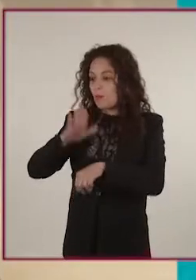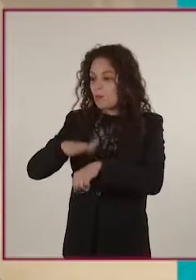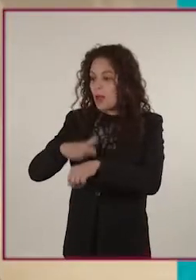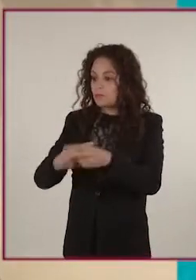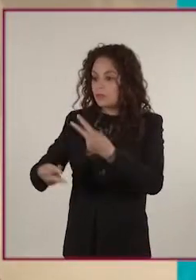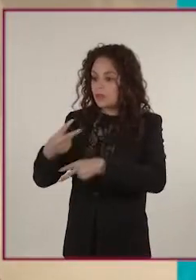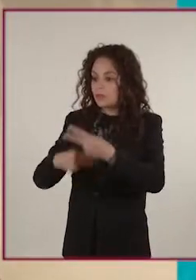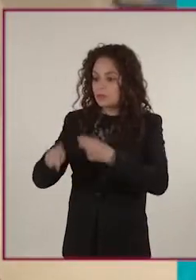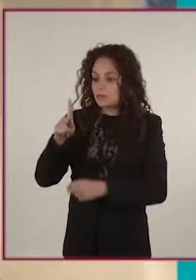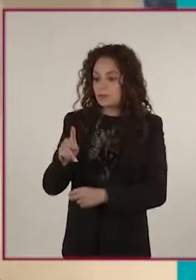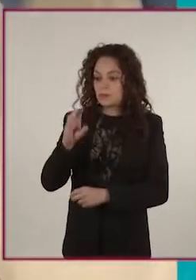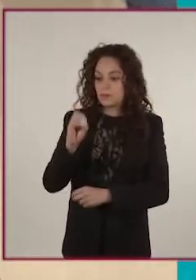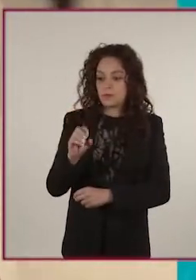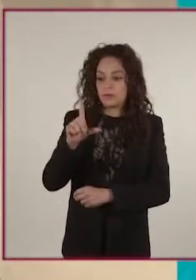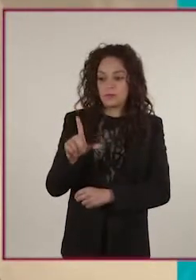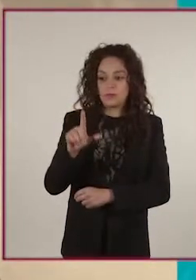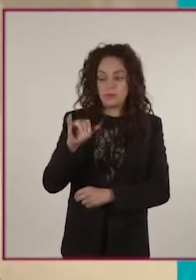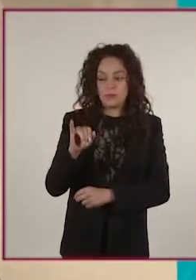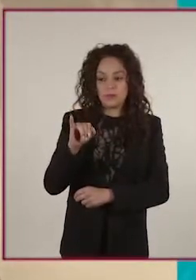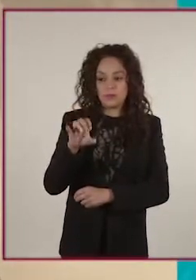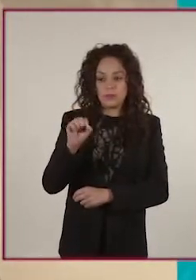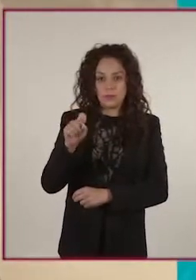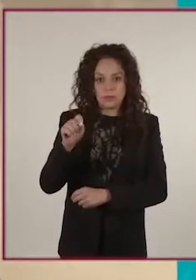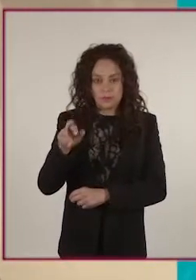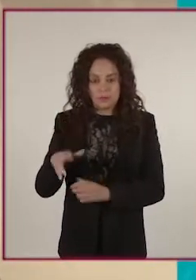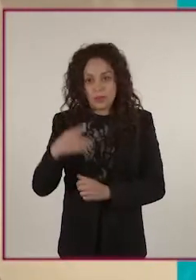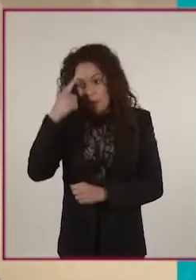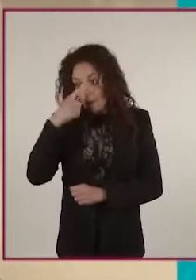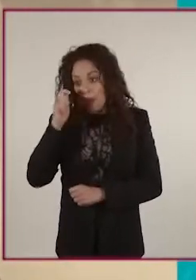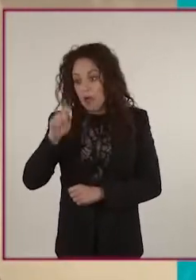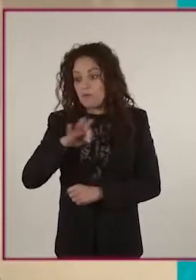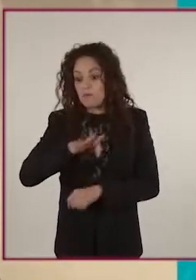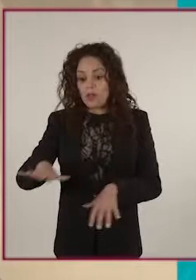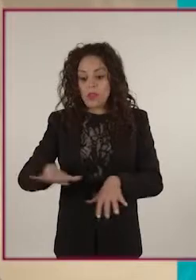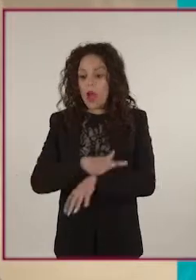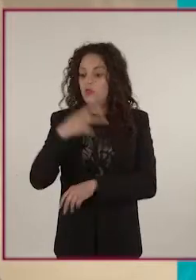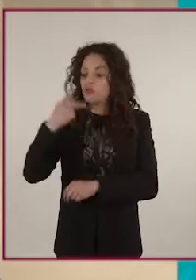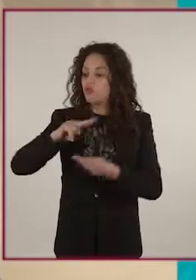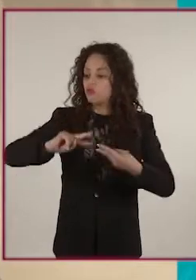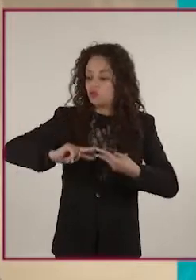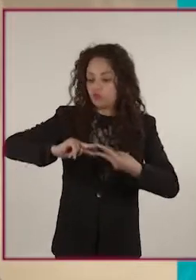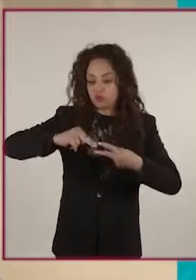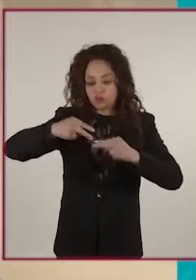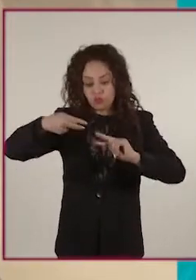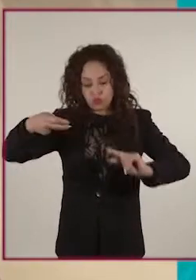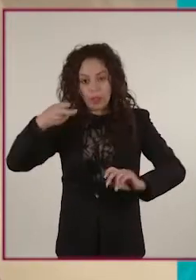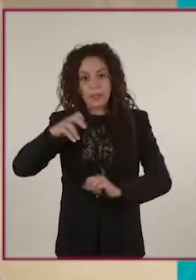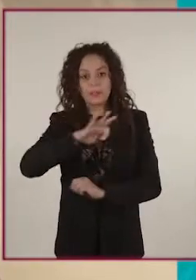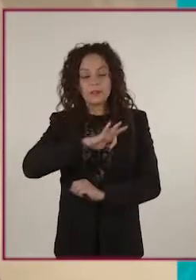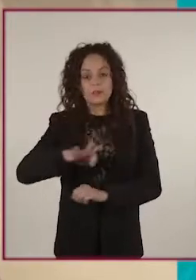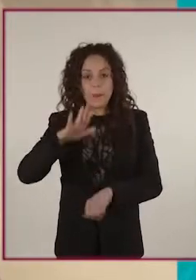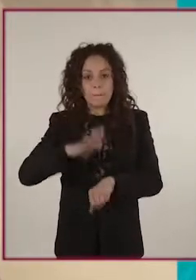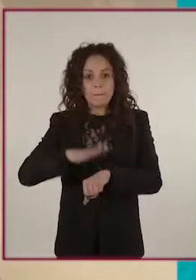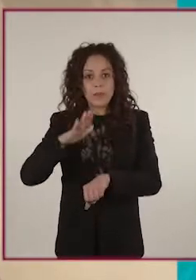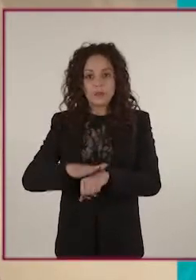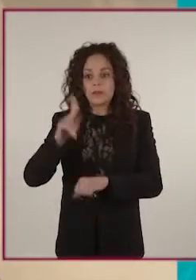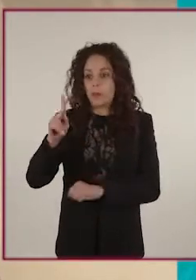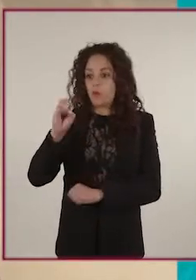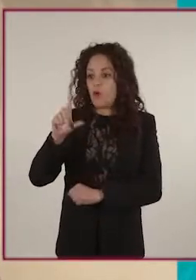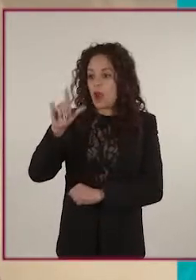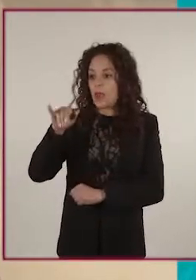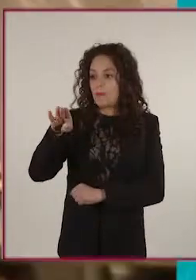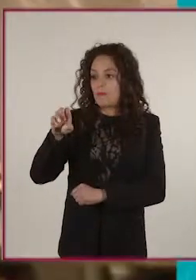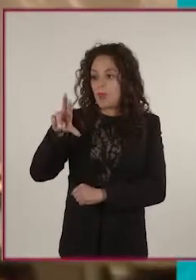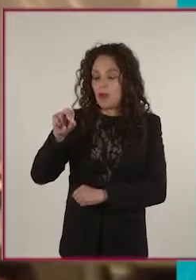Esa tiene la ventaja de que podemos manipularla, cambiarle sus genes y poder hacer que produzca más polímero y de